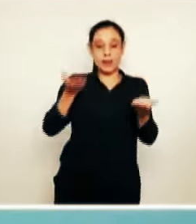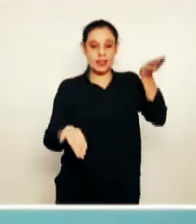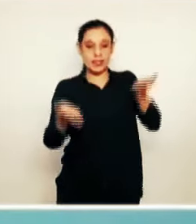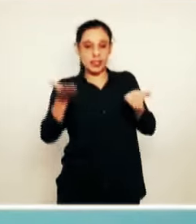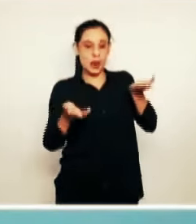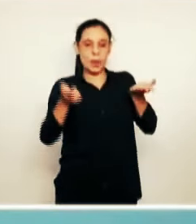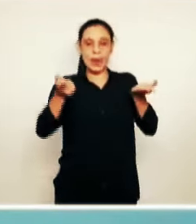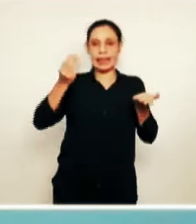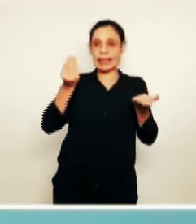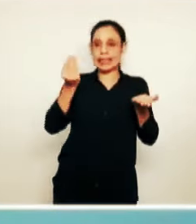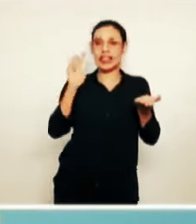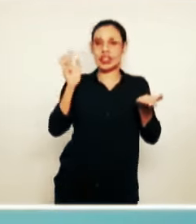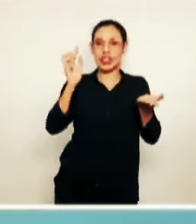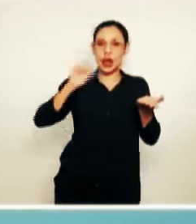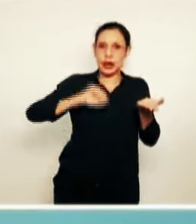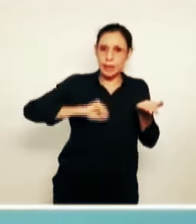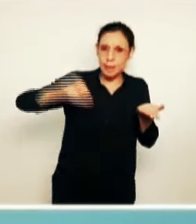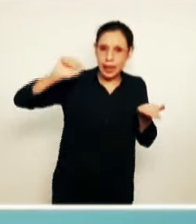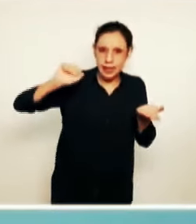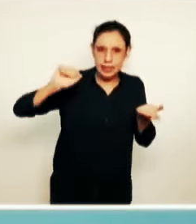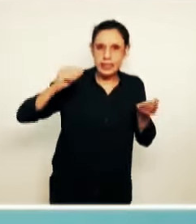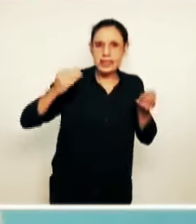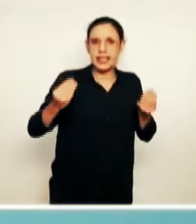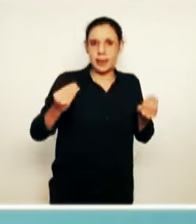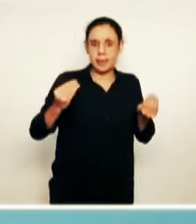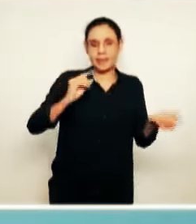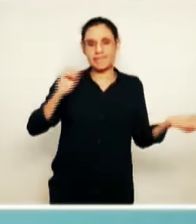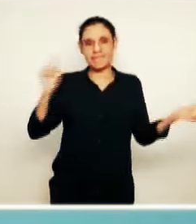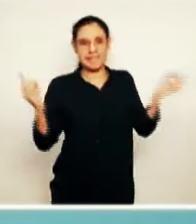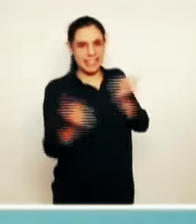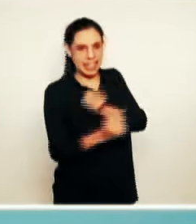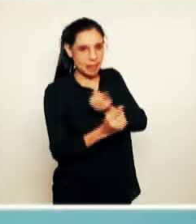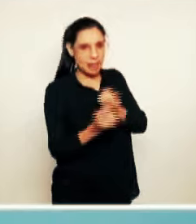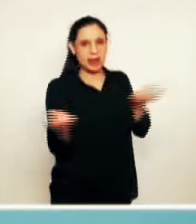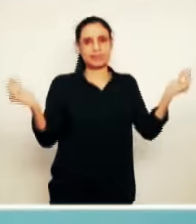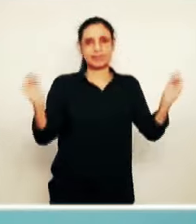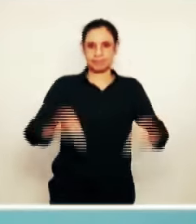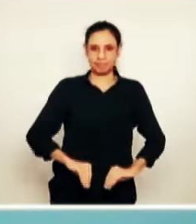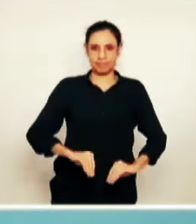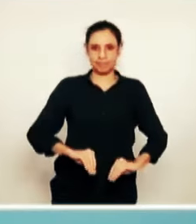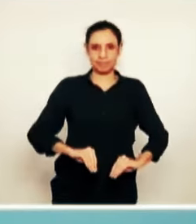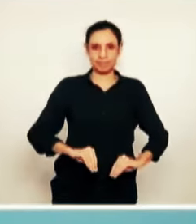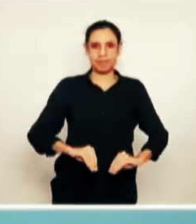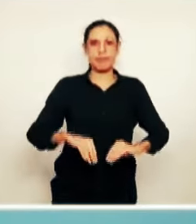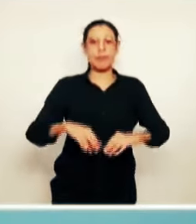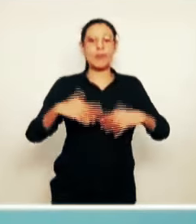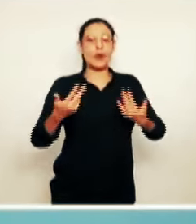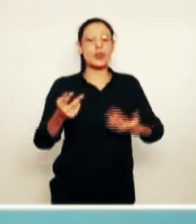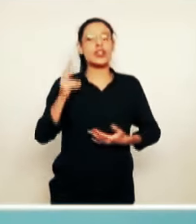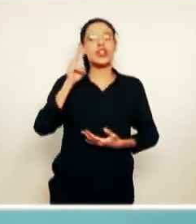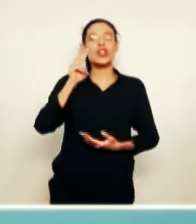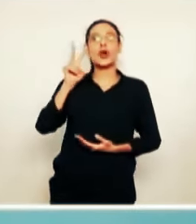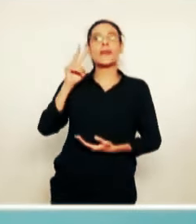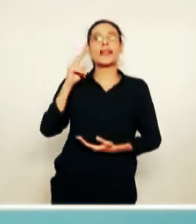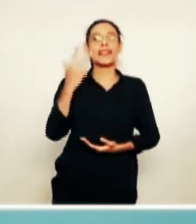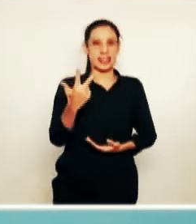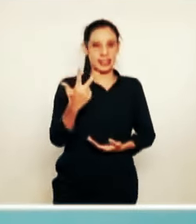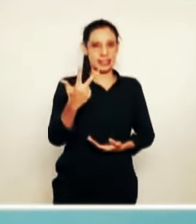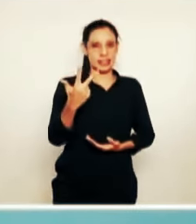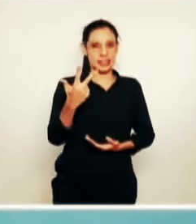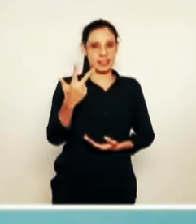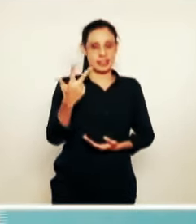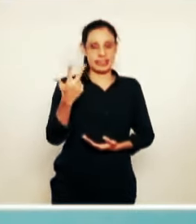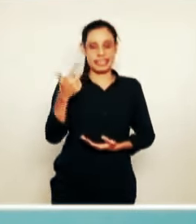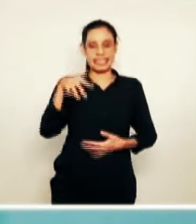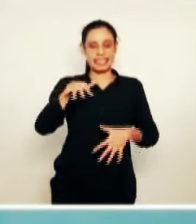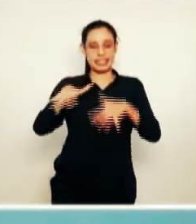fenómeno contrario cuando se cae todo. Así se recibió en el año 2003. ¿Y qué